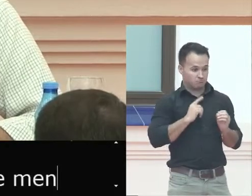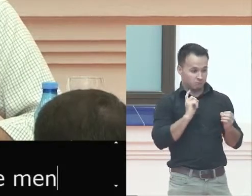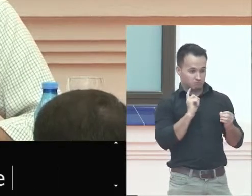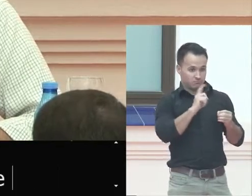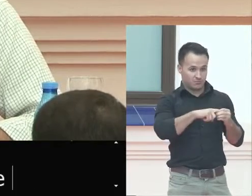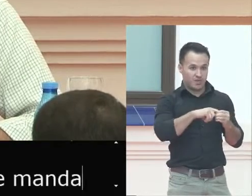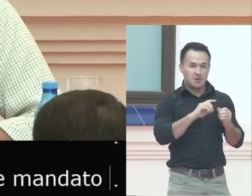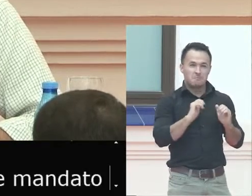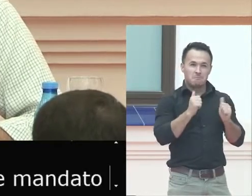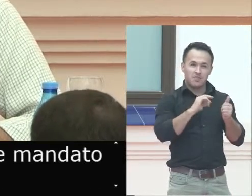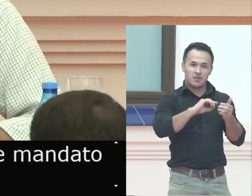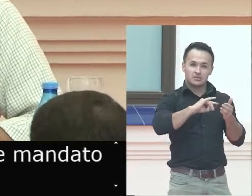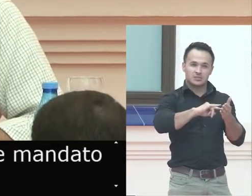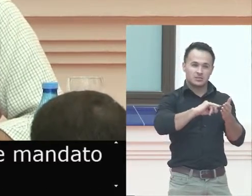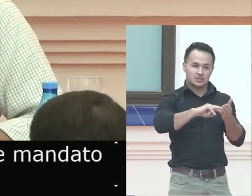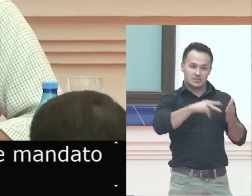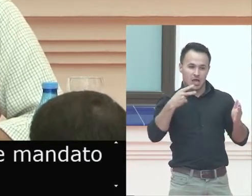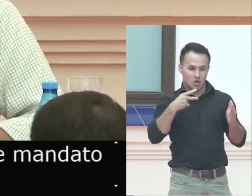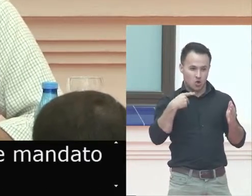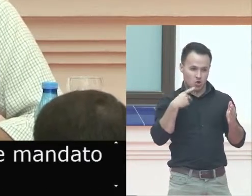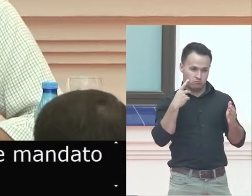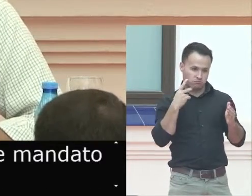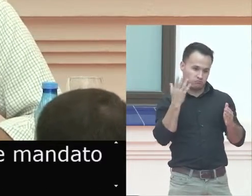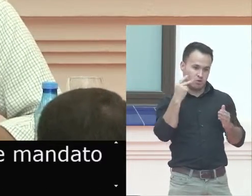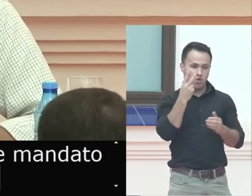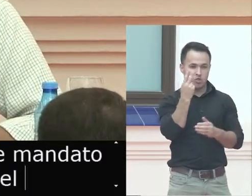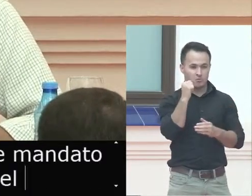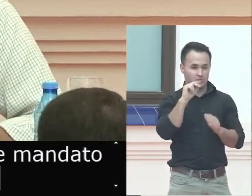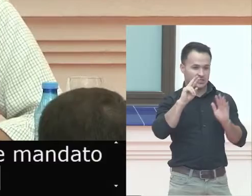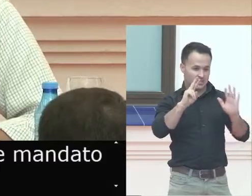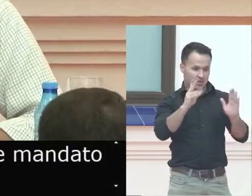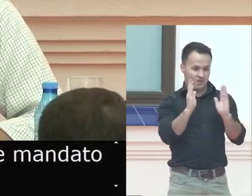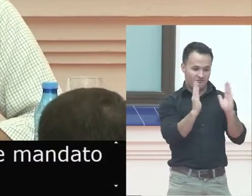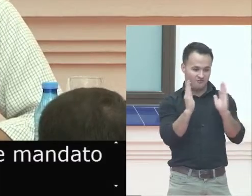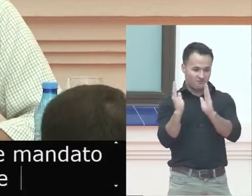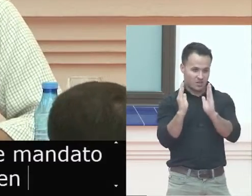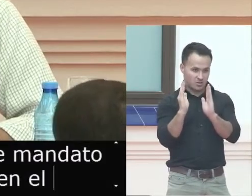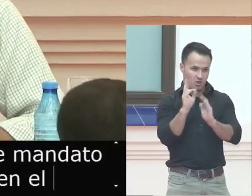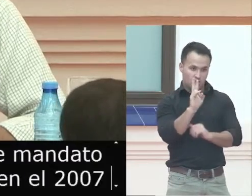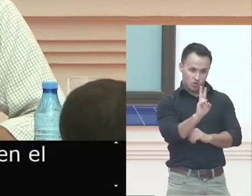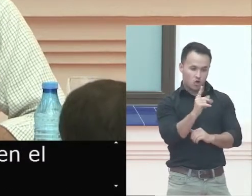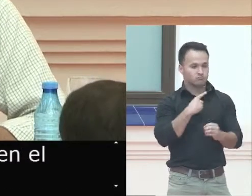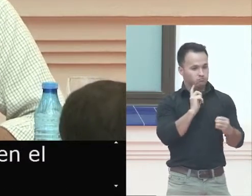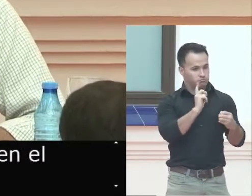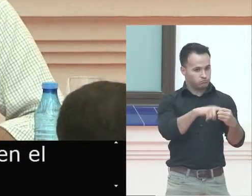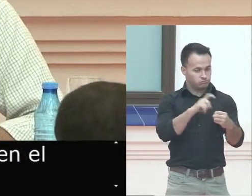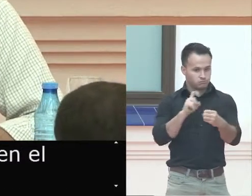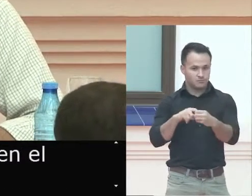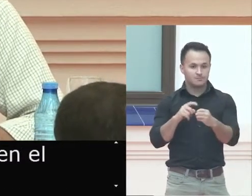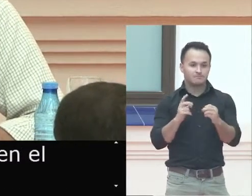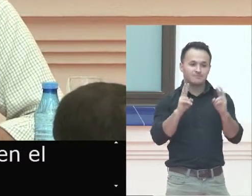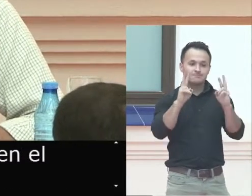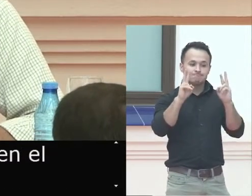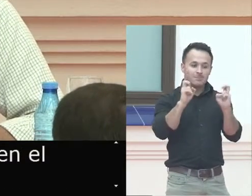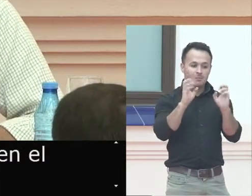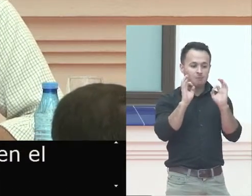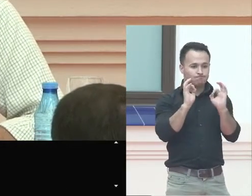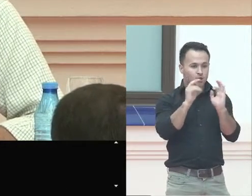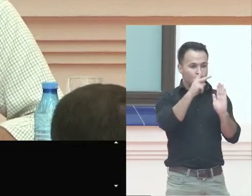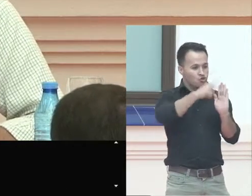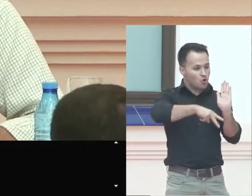trabajo técnico en el 2007, en las dos fases que ha tenido. Y bueno, hablando ya en concreto de la norma